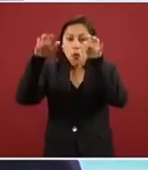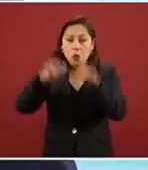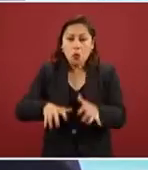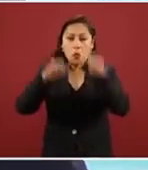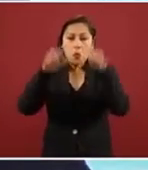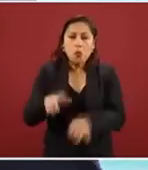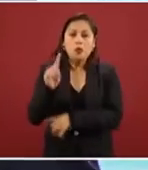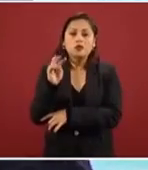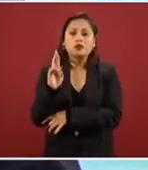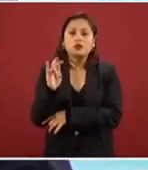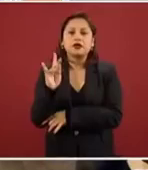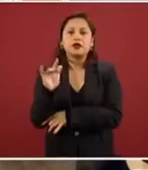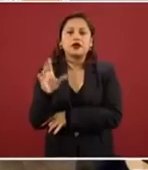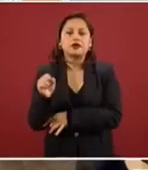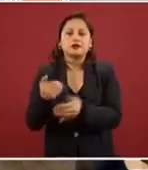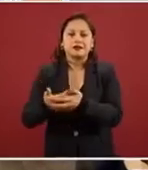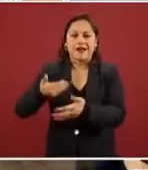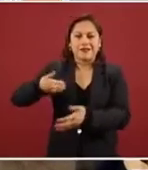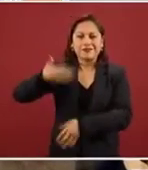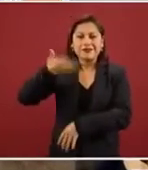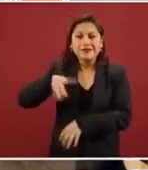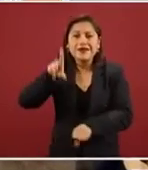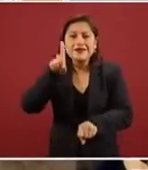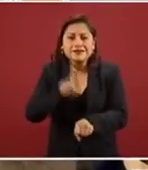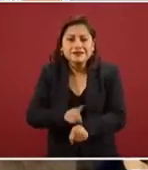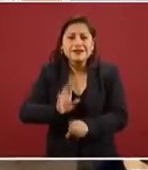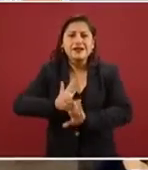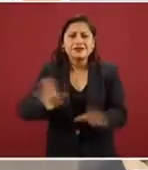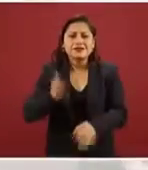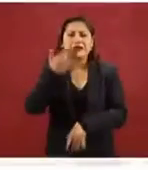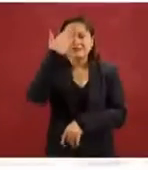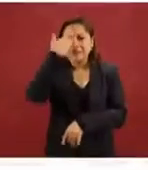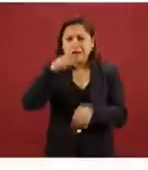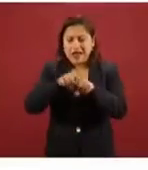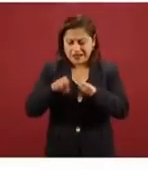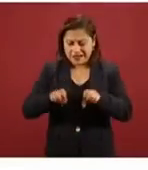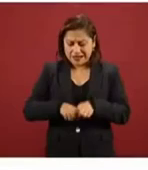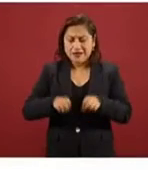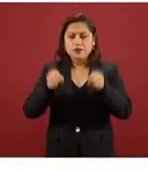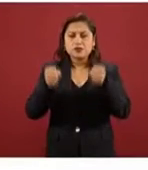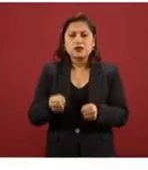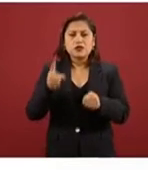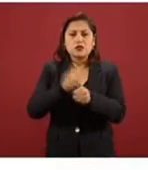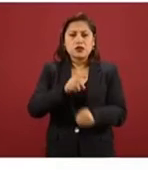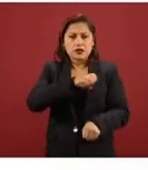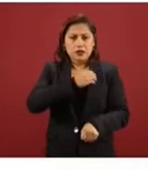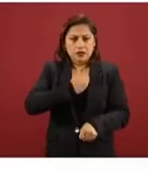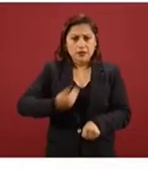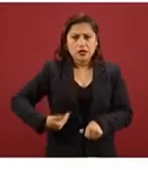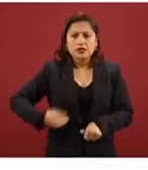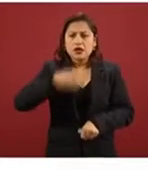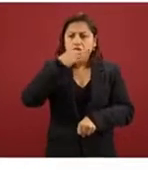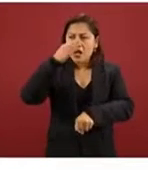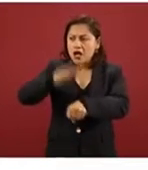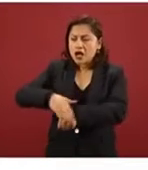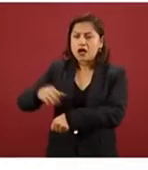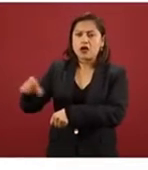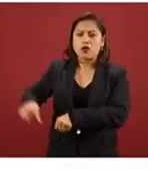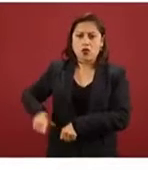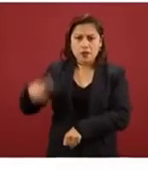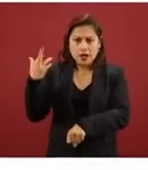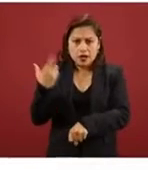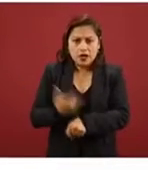monitoreados con 10 días de anticipación desde este gabinete de seguridad, lo que permite notificar a gobernadores, a alcaldes y a